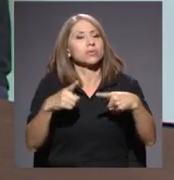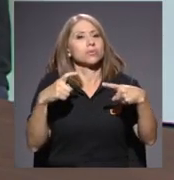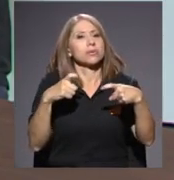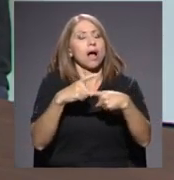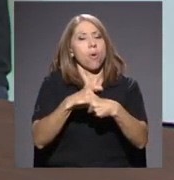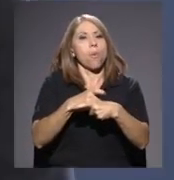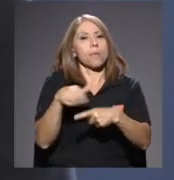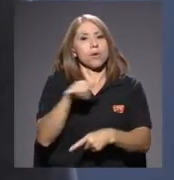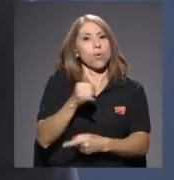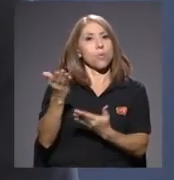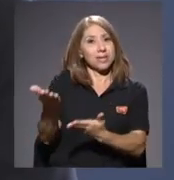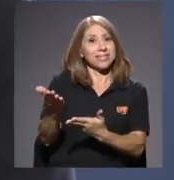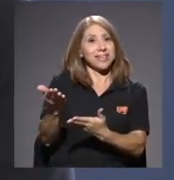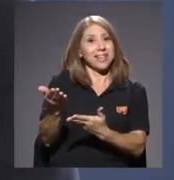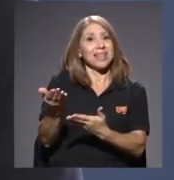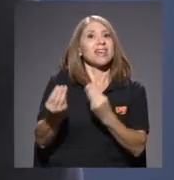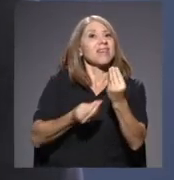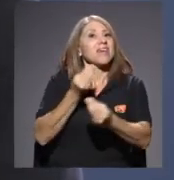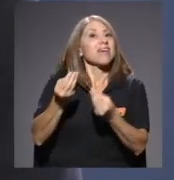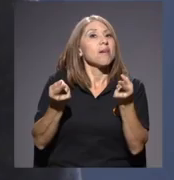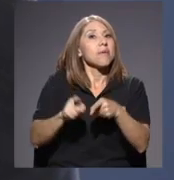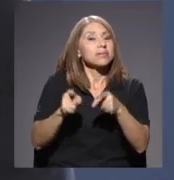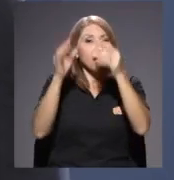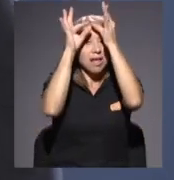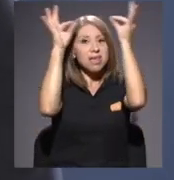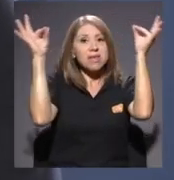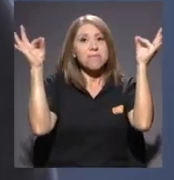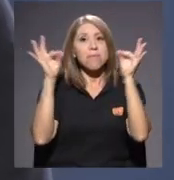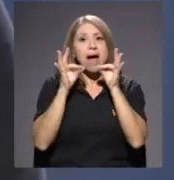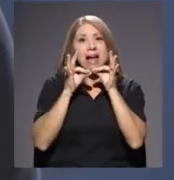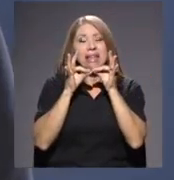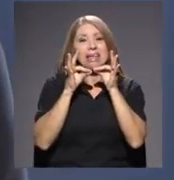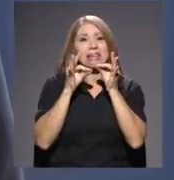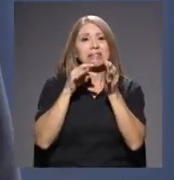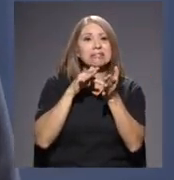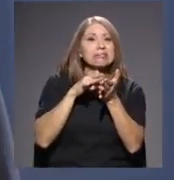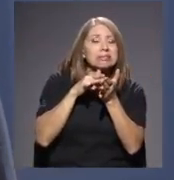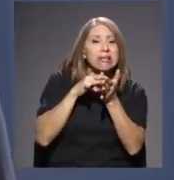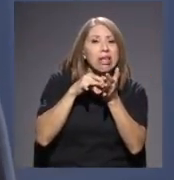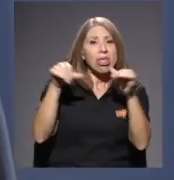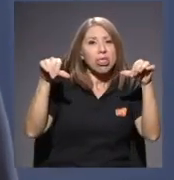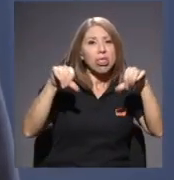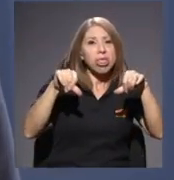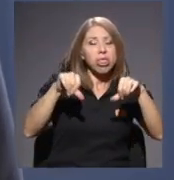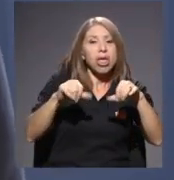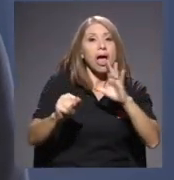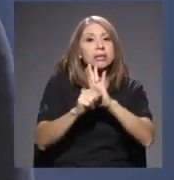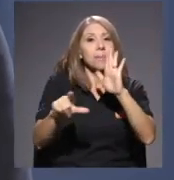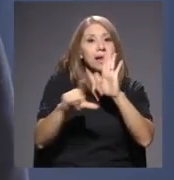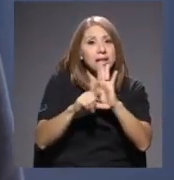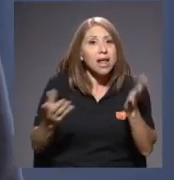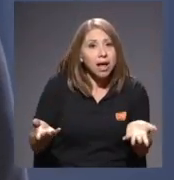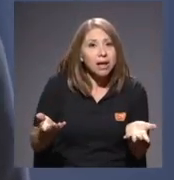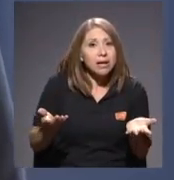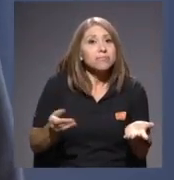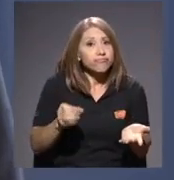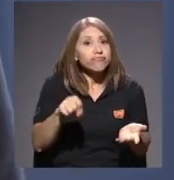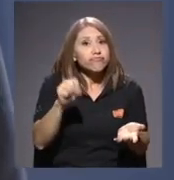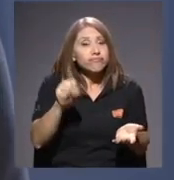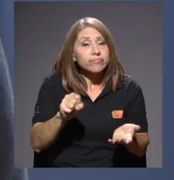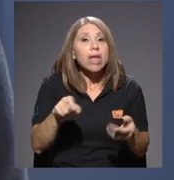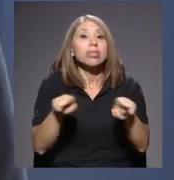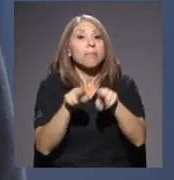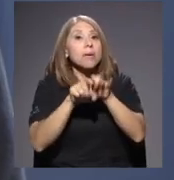dañar la imagen, porque sí lo hizo así, del Poder Judicial, la imagen de la Asamblea Legislativa en algunos diputados, la imagen de